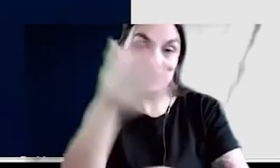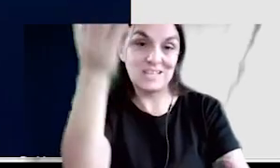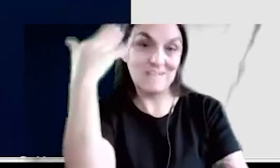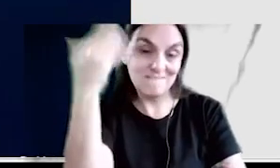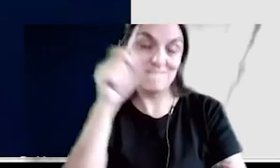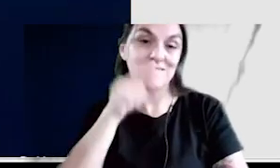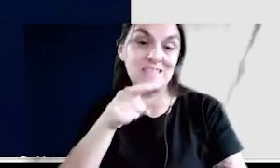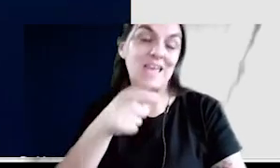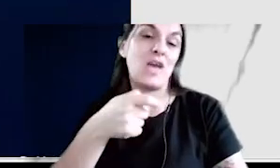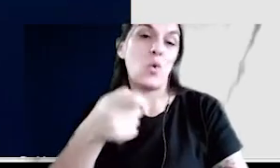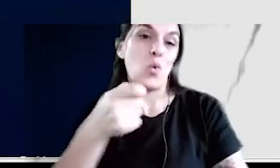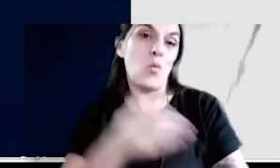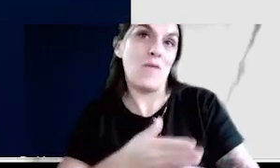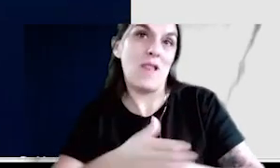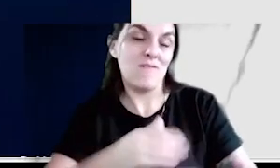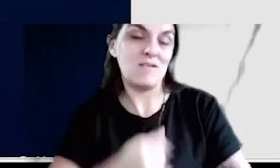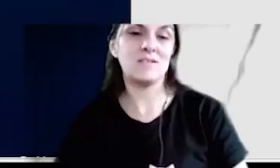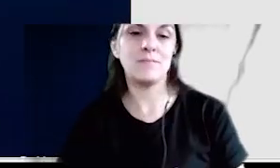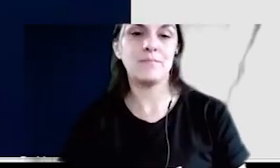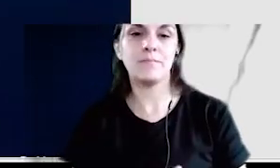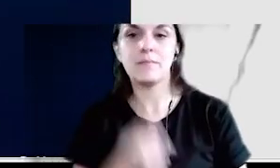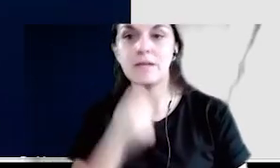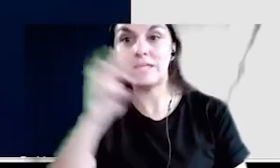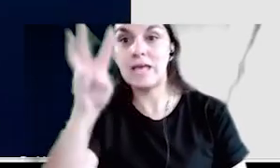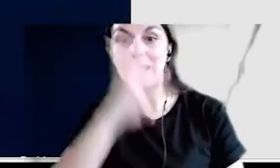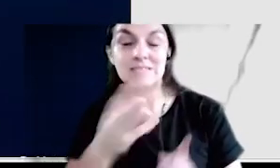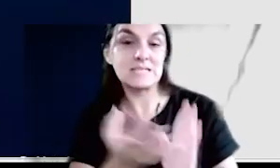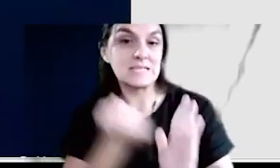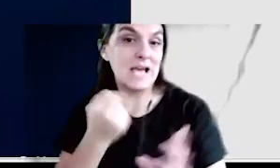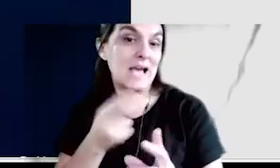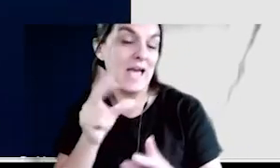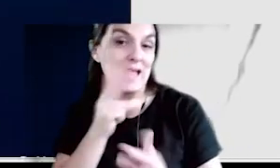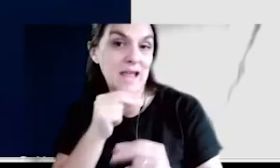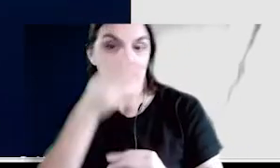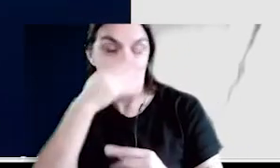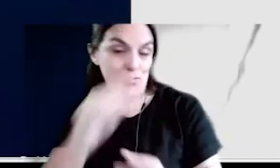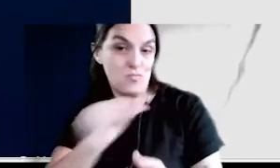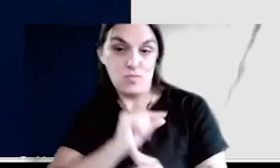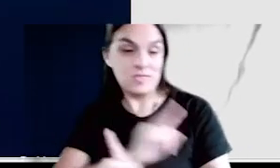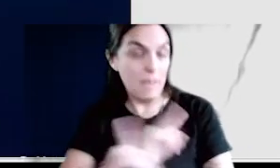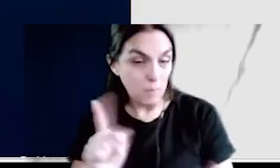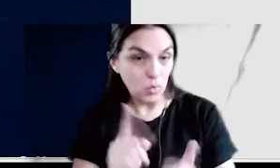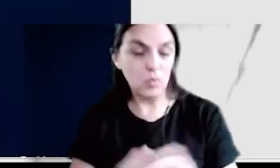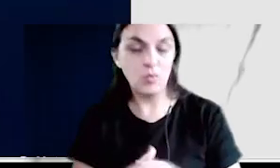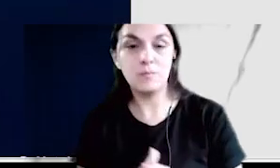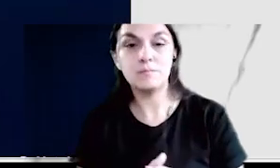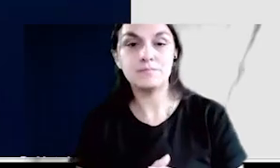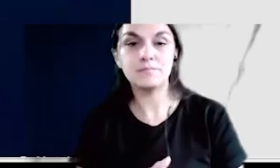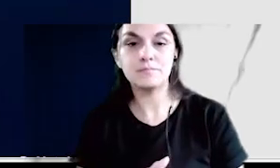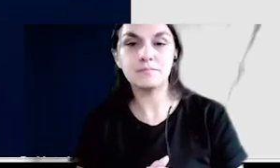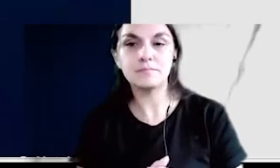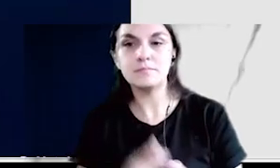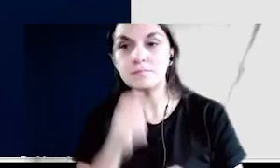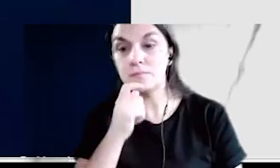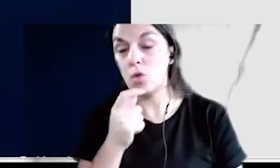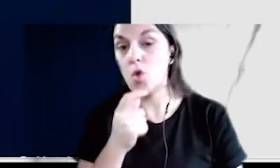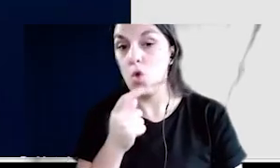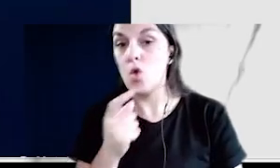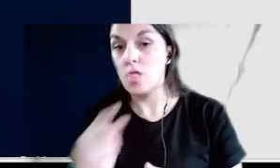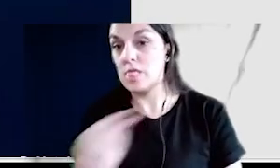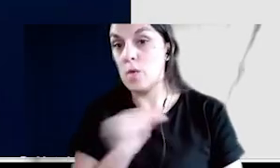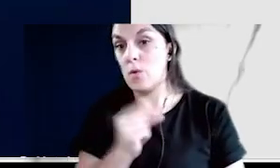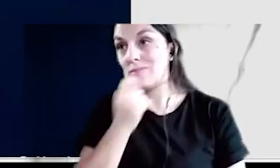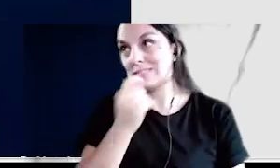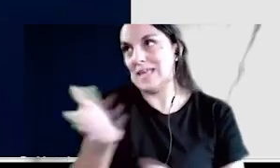qué? Porque el ANSES si no les retiene tampoco les va a poder devolver, porque el nuevo agente de retención puede devolver en el caso de que hubiera retenido, pero